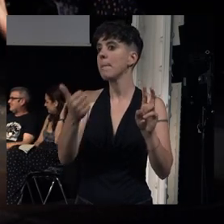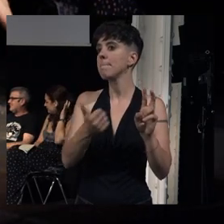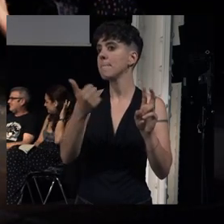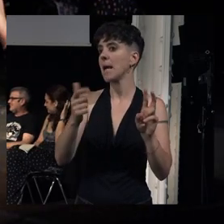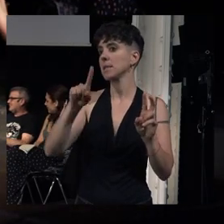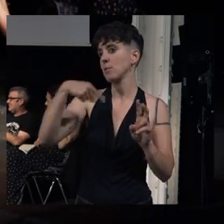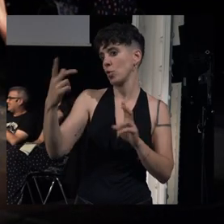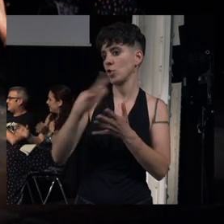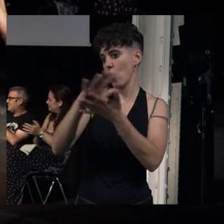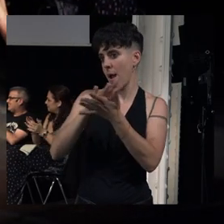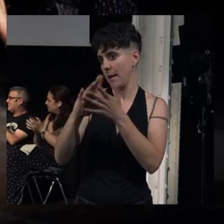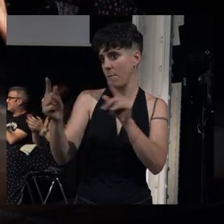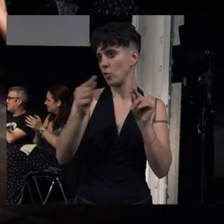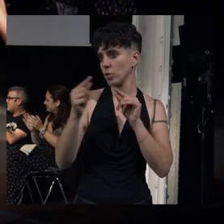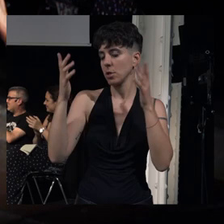la hablemos luego. Muchas gracias.